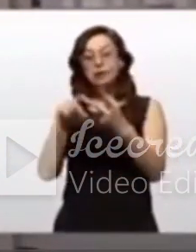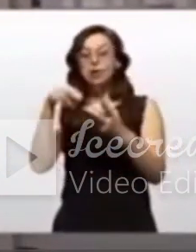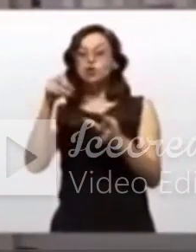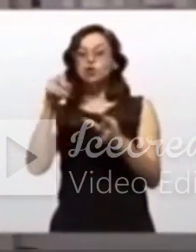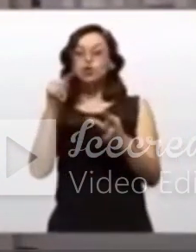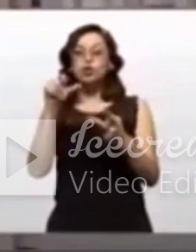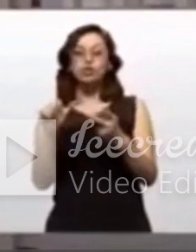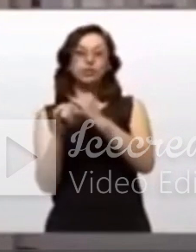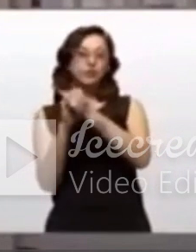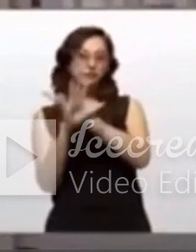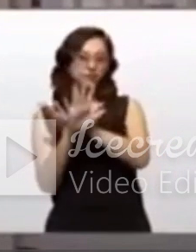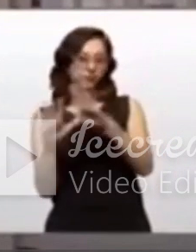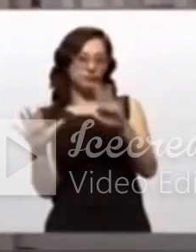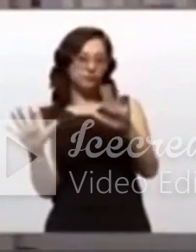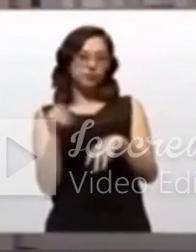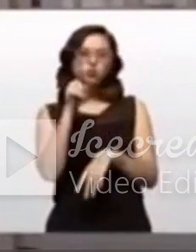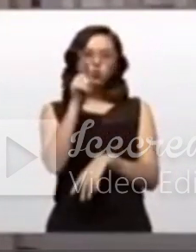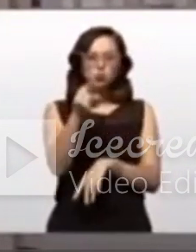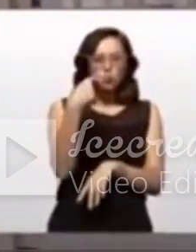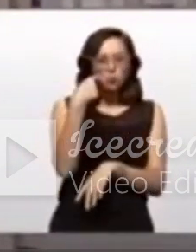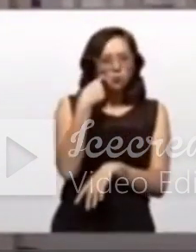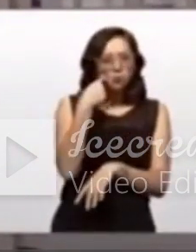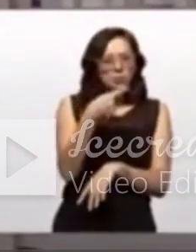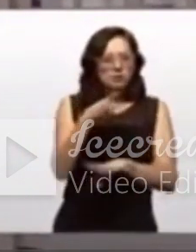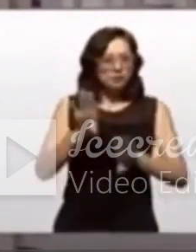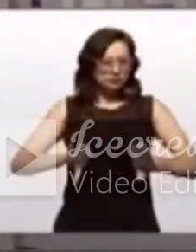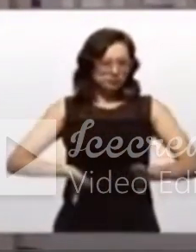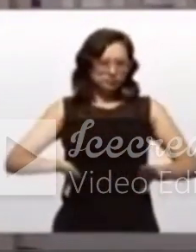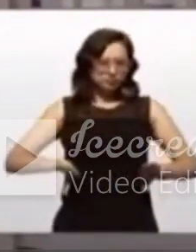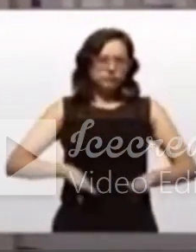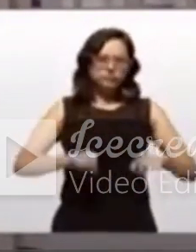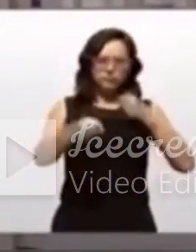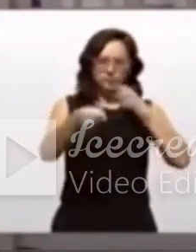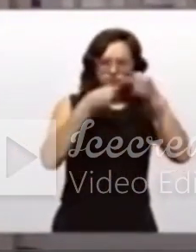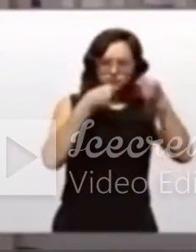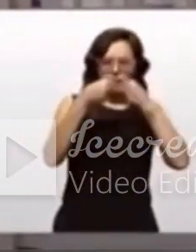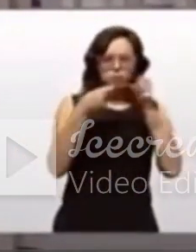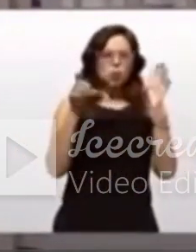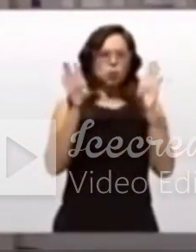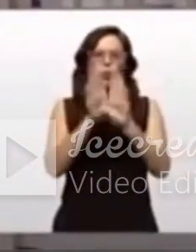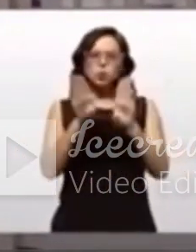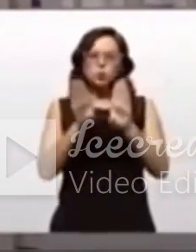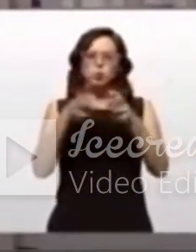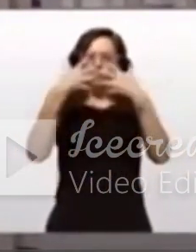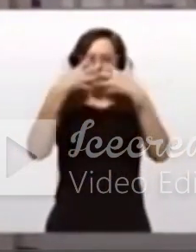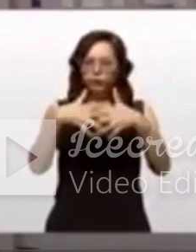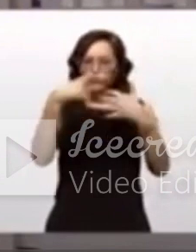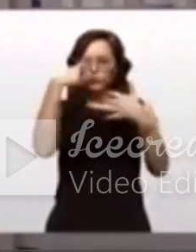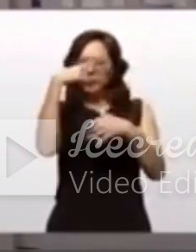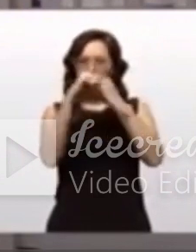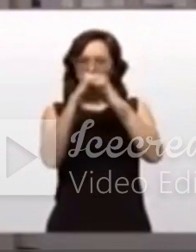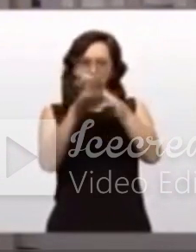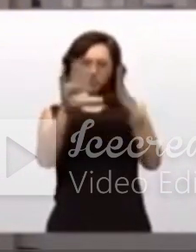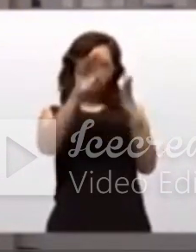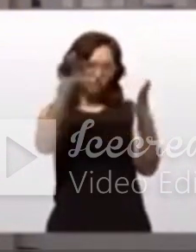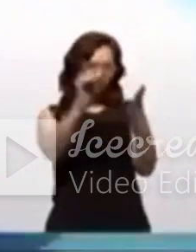tu atención sobre todo en las particularidades de los reportajes y su función para integrar información sobre un